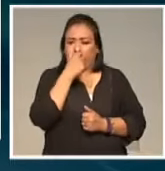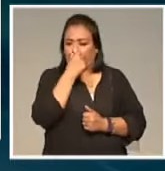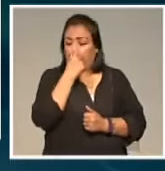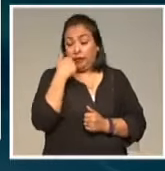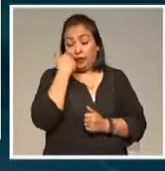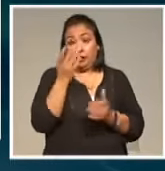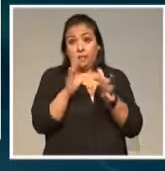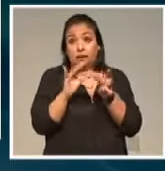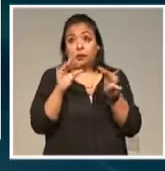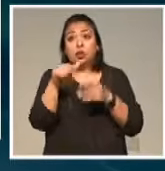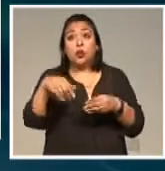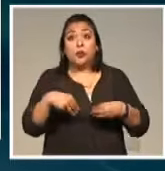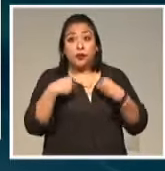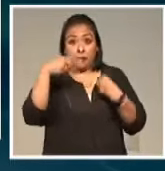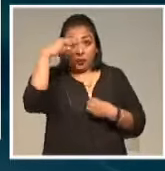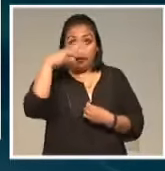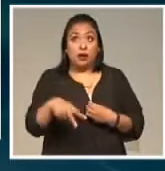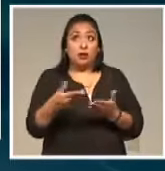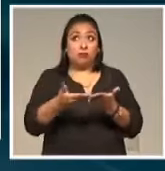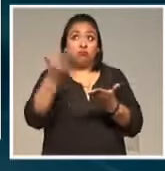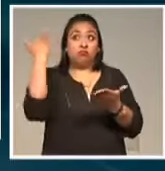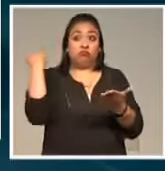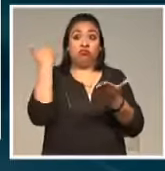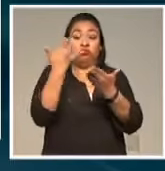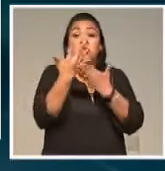Quisiera decir que vivo en México ya por 5 años.